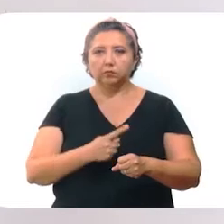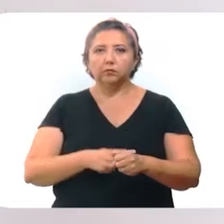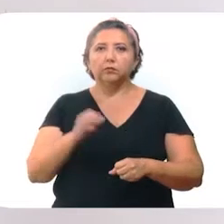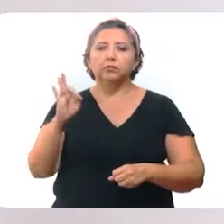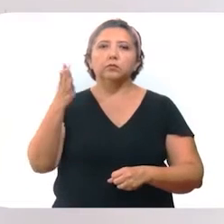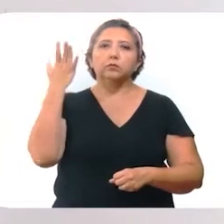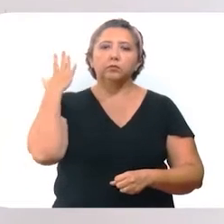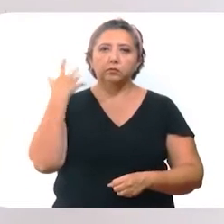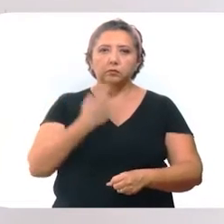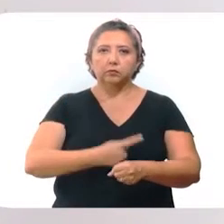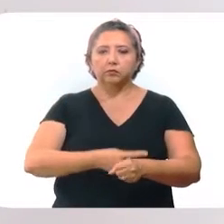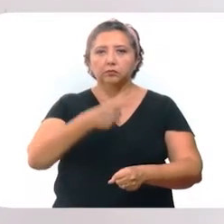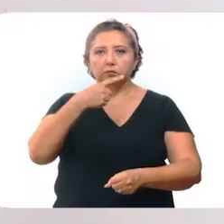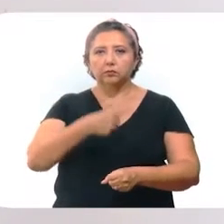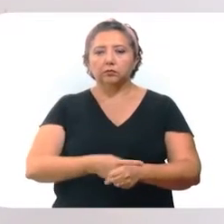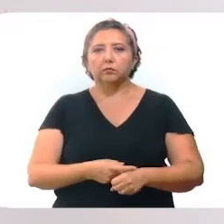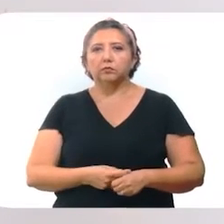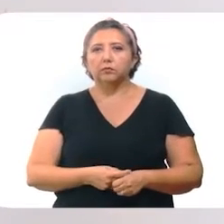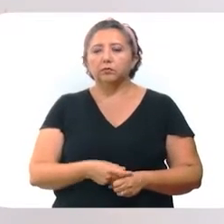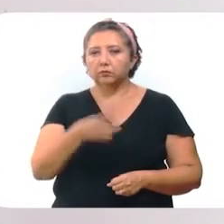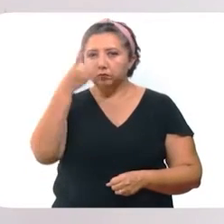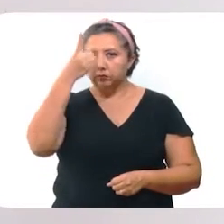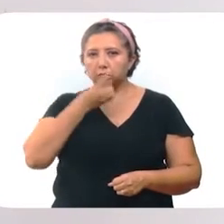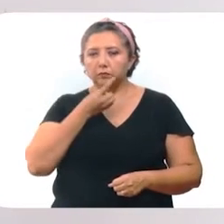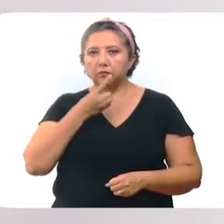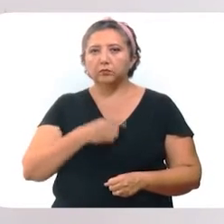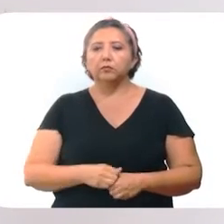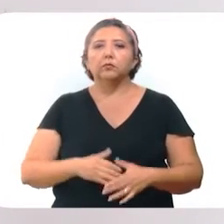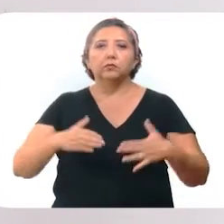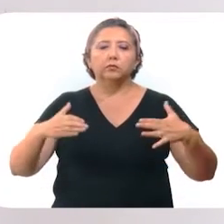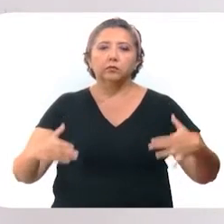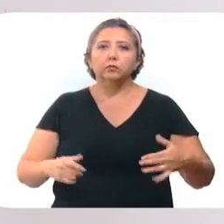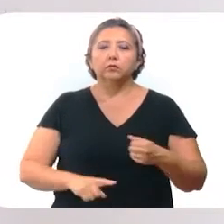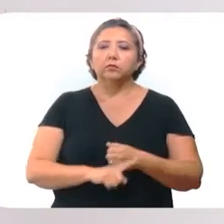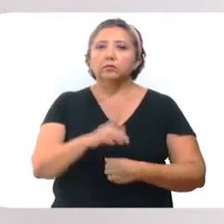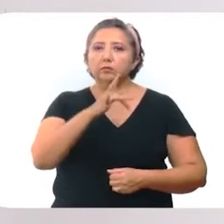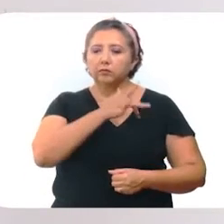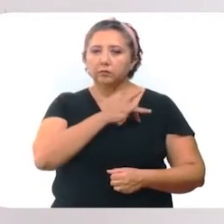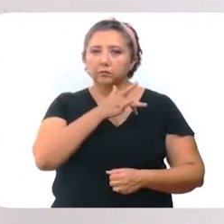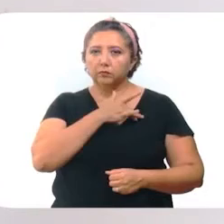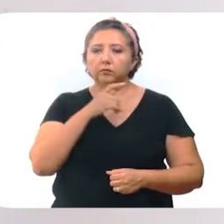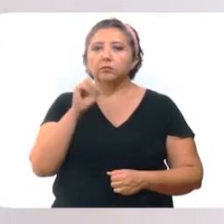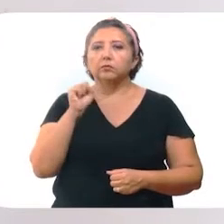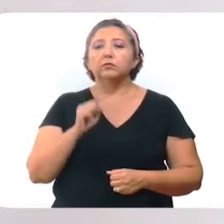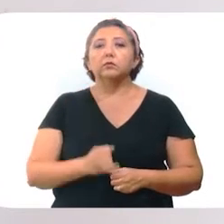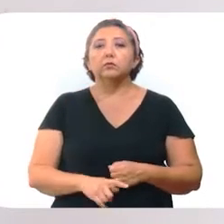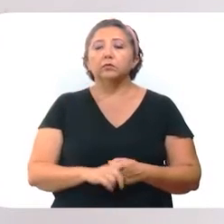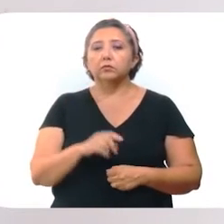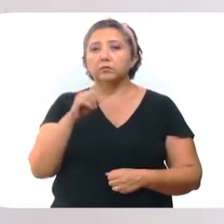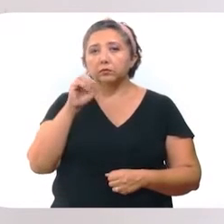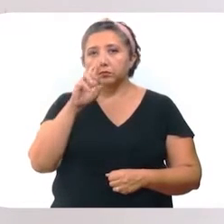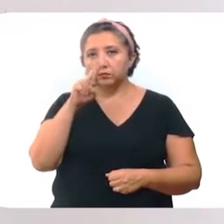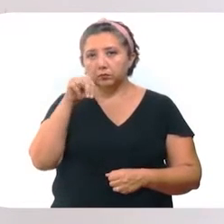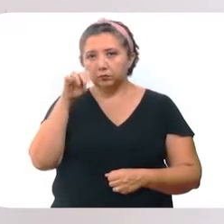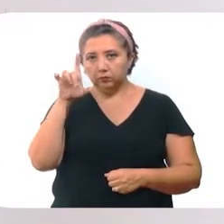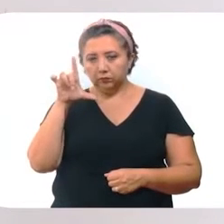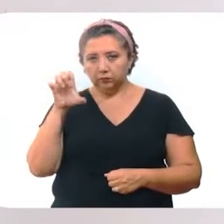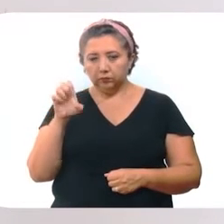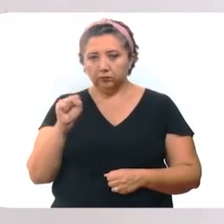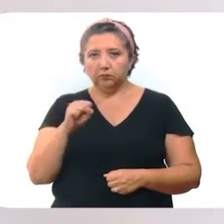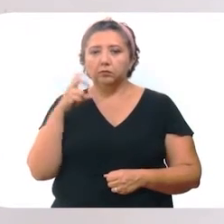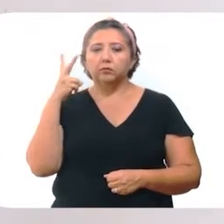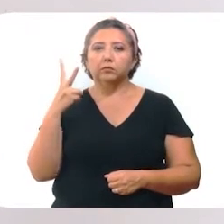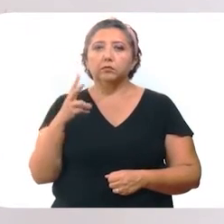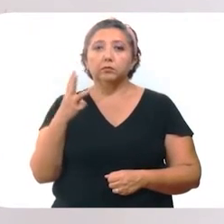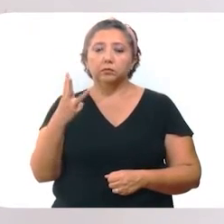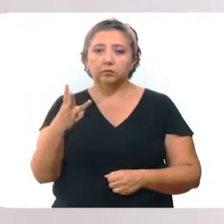principales enfermedades fueron hipertensión arterial sistémica, diabetes mellitus, obesidad, cardiopatía e insuficiencia renal crónica. 3